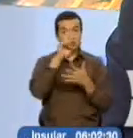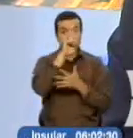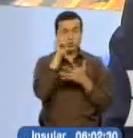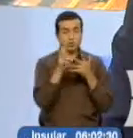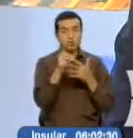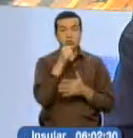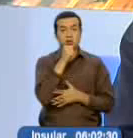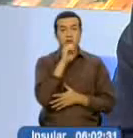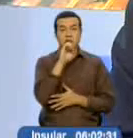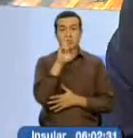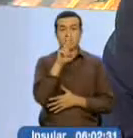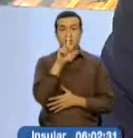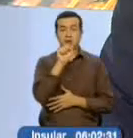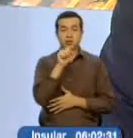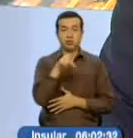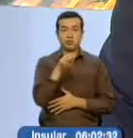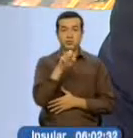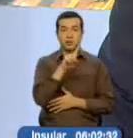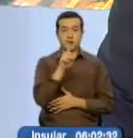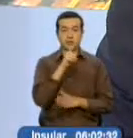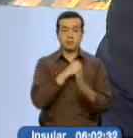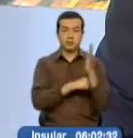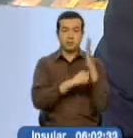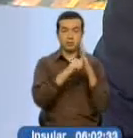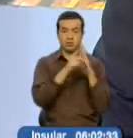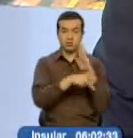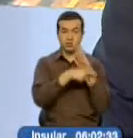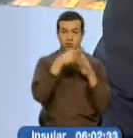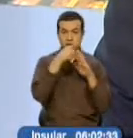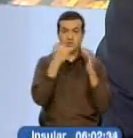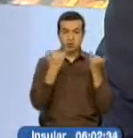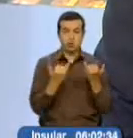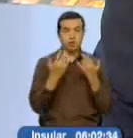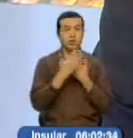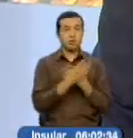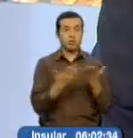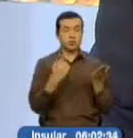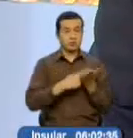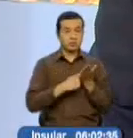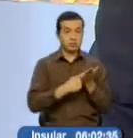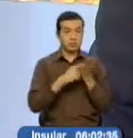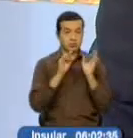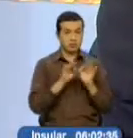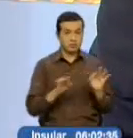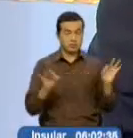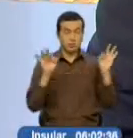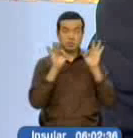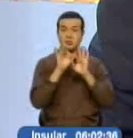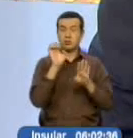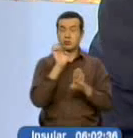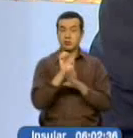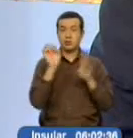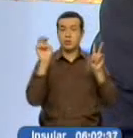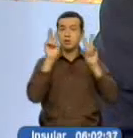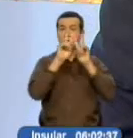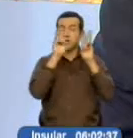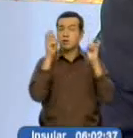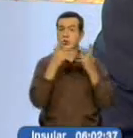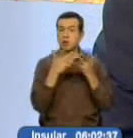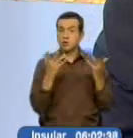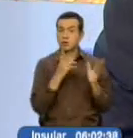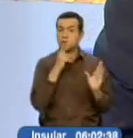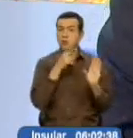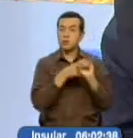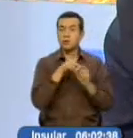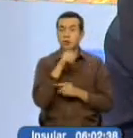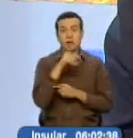Tendremos a Carlos Pérez, ministro de Hidrocarburos. A propósito del día de hoy, va a haber una reunión importante en el Ecuador que tiene que ver con la